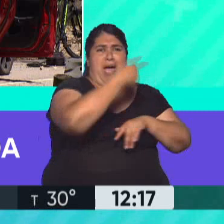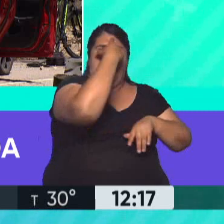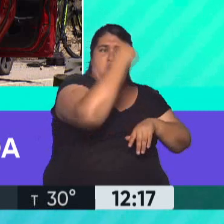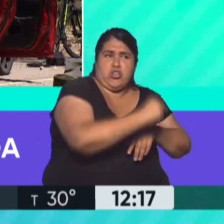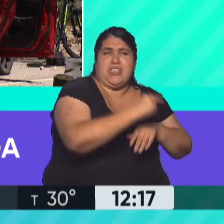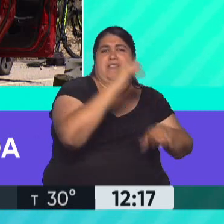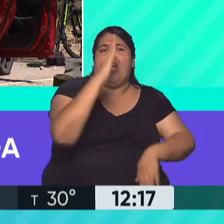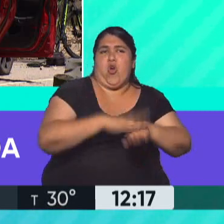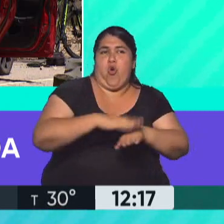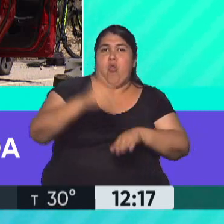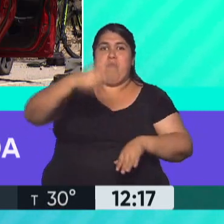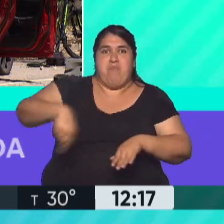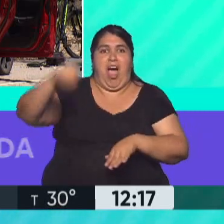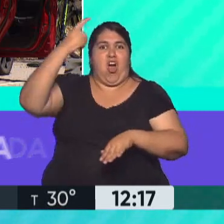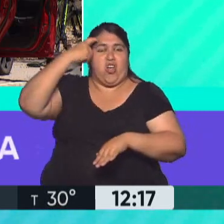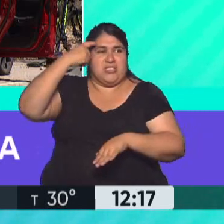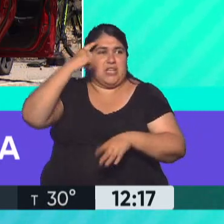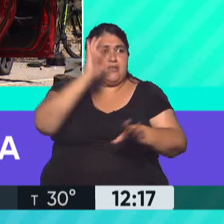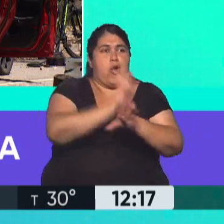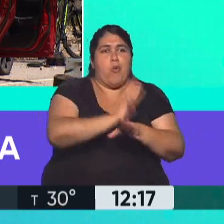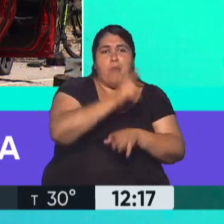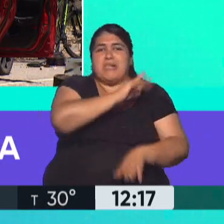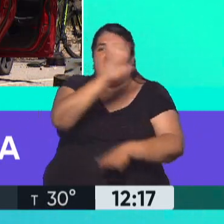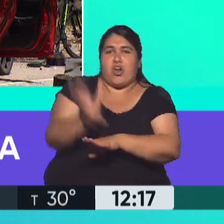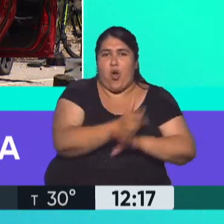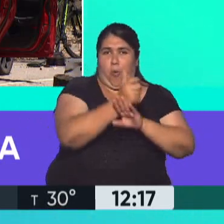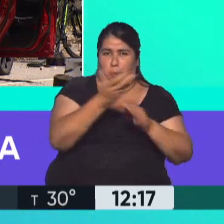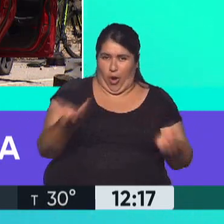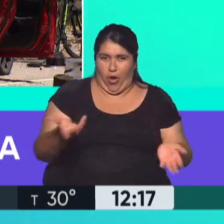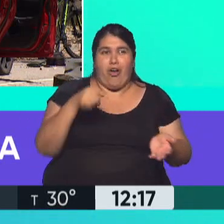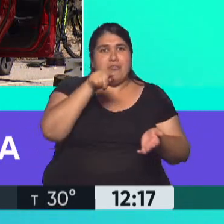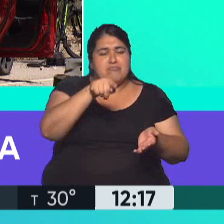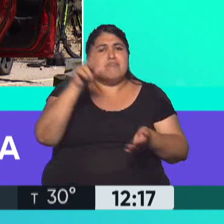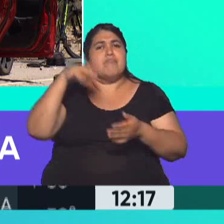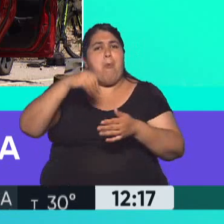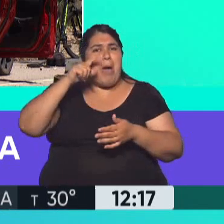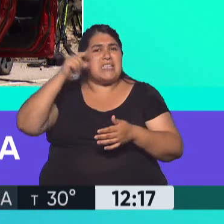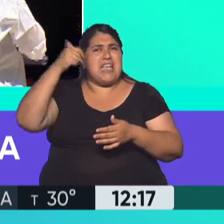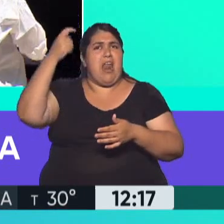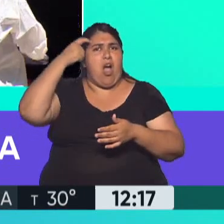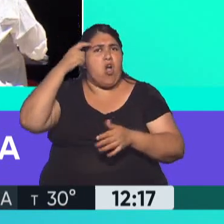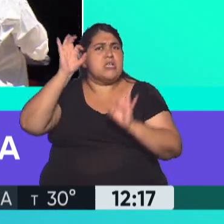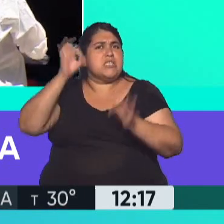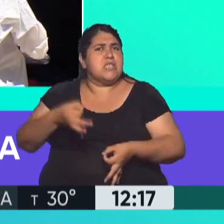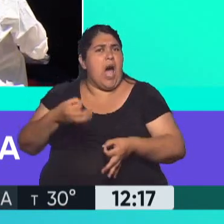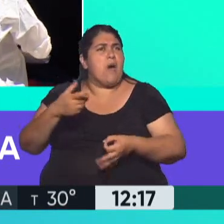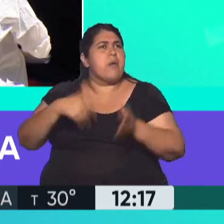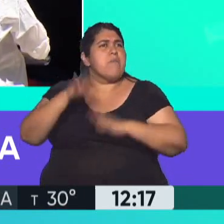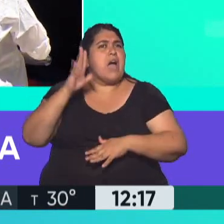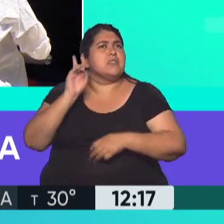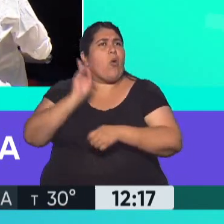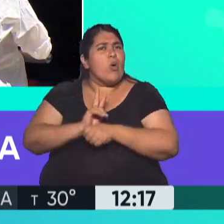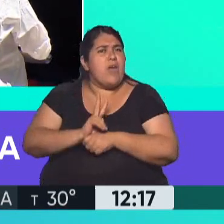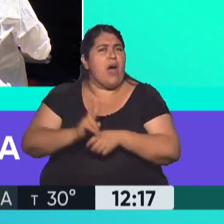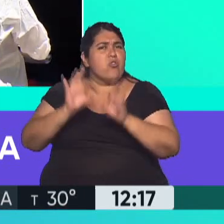que esto sirva para expandir esa conciencia maravillosa que tenía Marcela, para conectar más con nuestro ser,